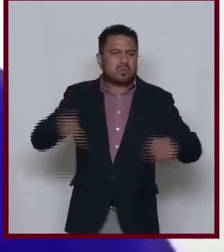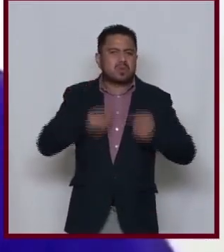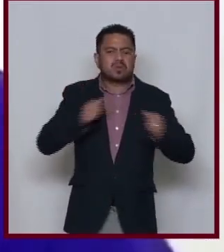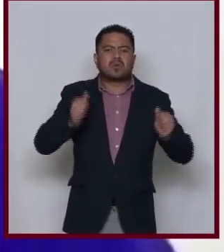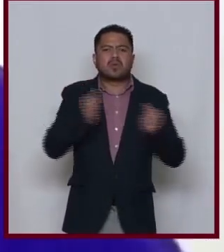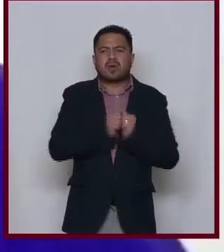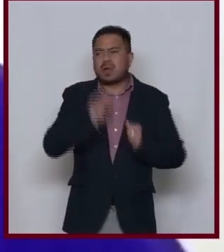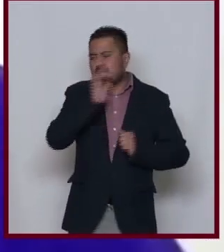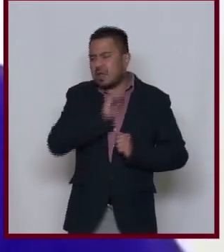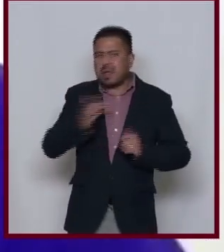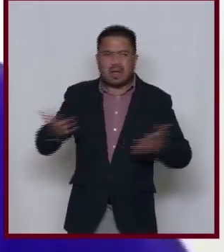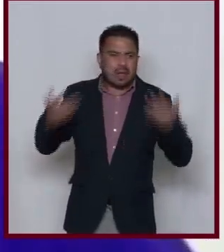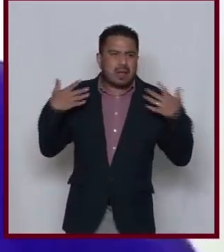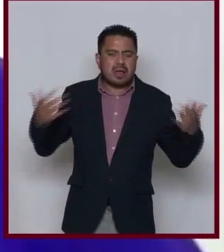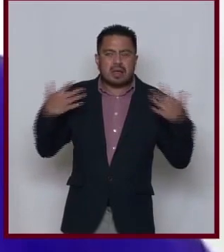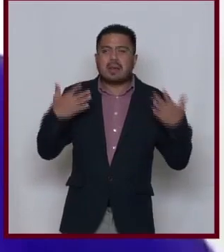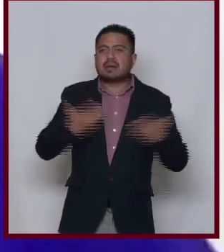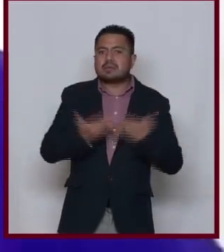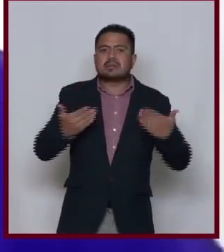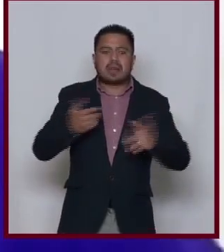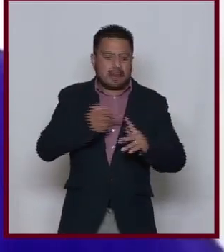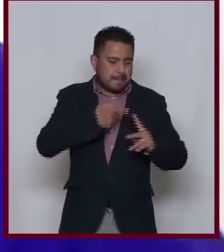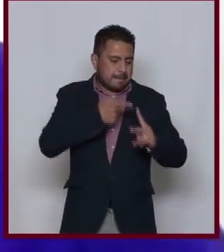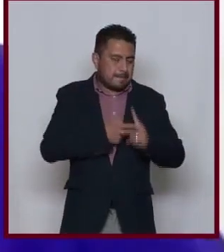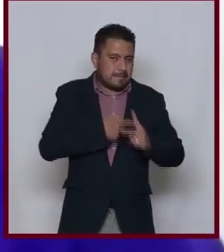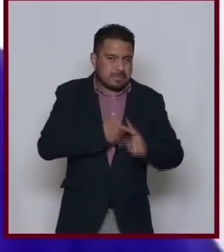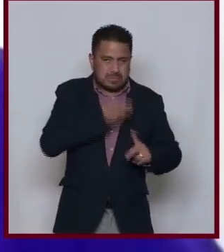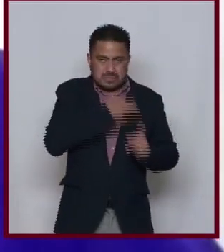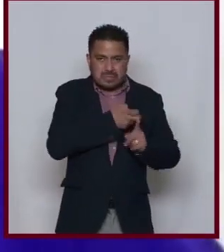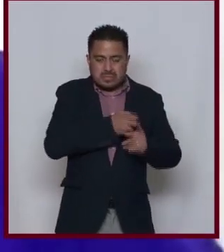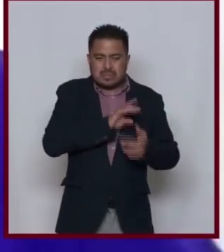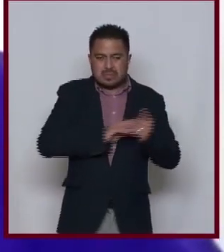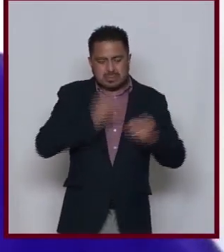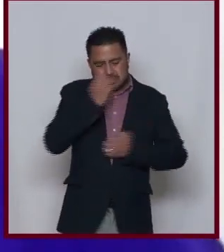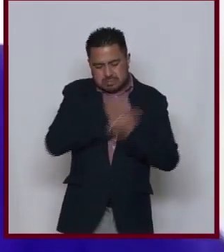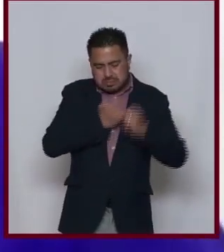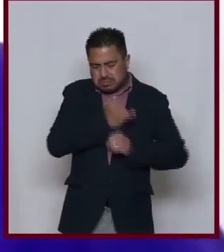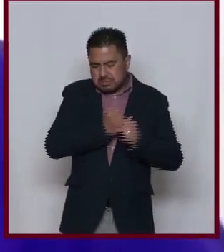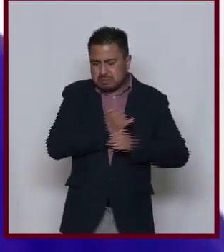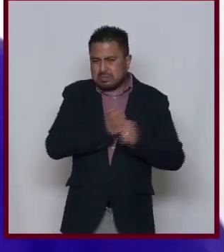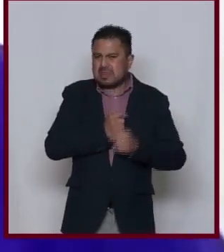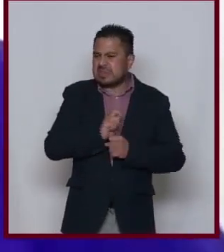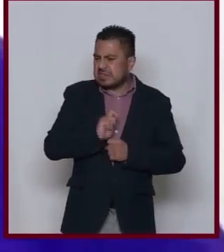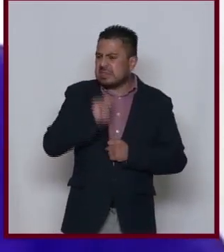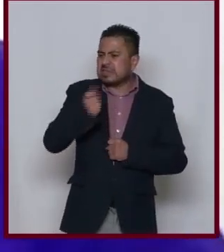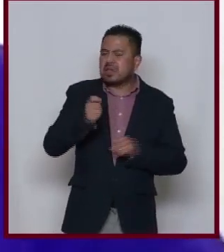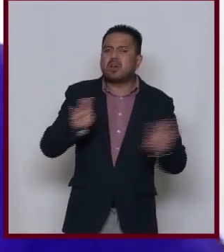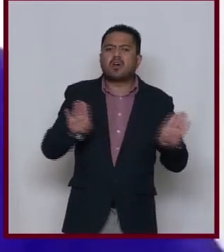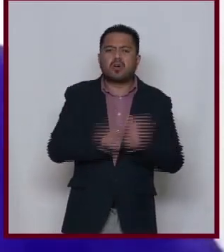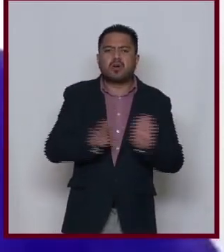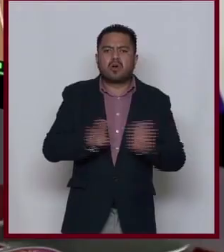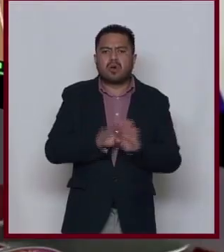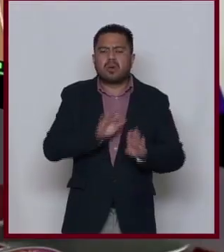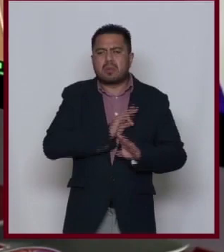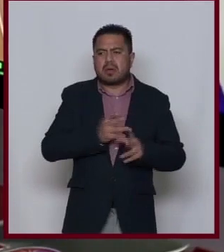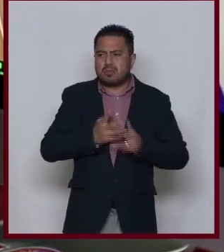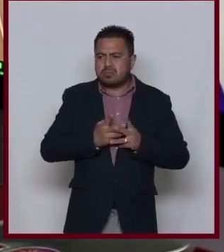de calor, ¿no? Entonces, bueno, desde las matemáticas justo las estudiamos, ¿no? Estudiamos qué es y cómo se